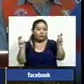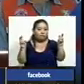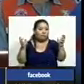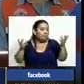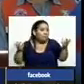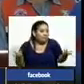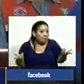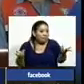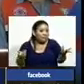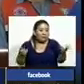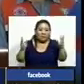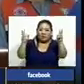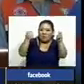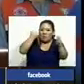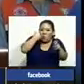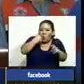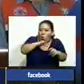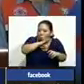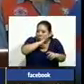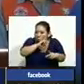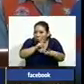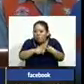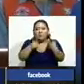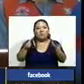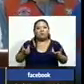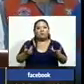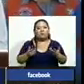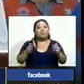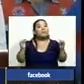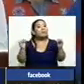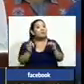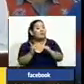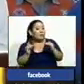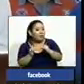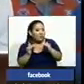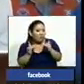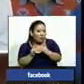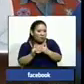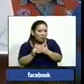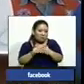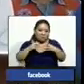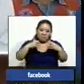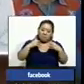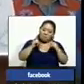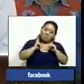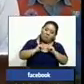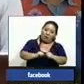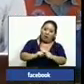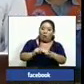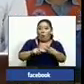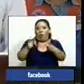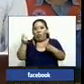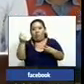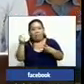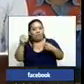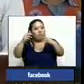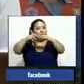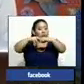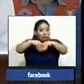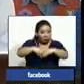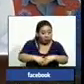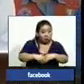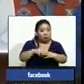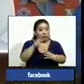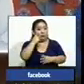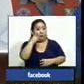enfermedades, pérdidas de vidas y también pérdidas económicas, cuantiosas e incluso que ha